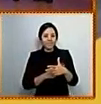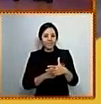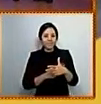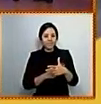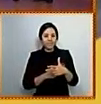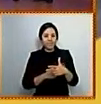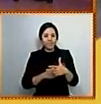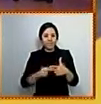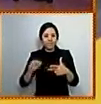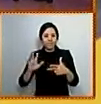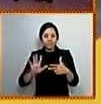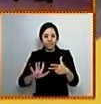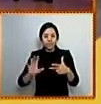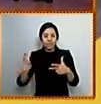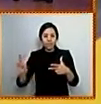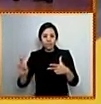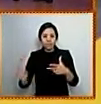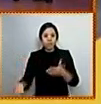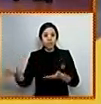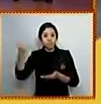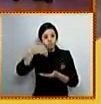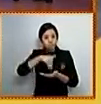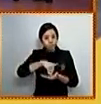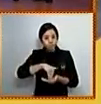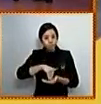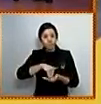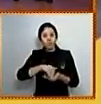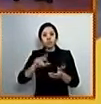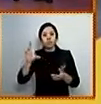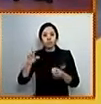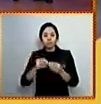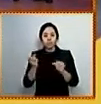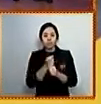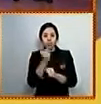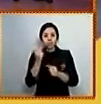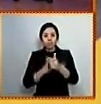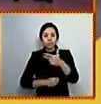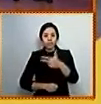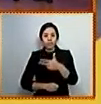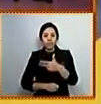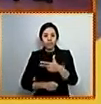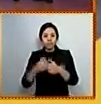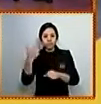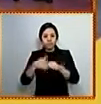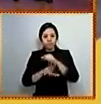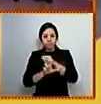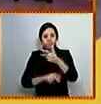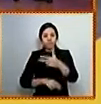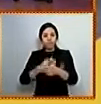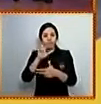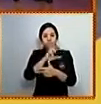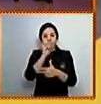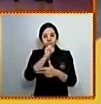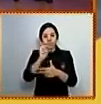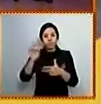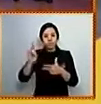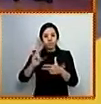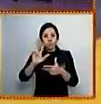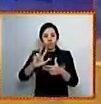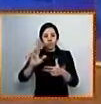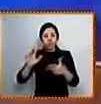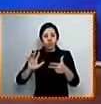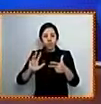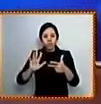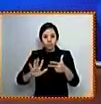Porque ese es el 57. Repito una vez más los tres números ganadores para Pega 3. 30, 73 y